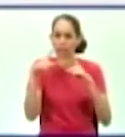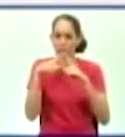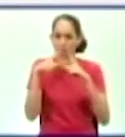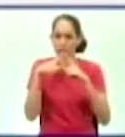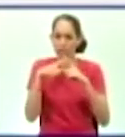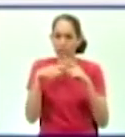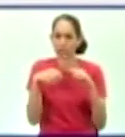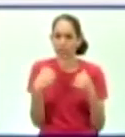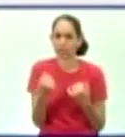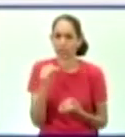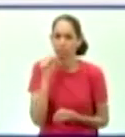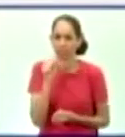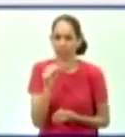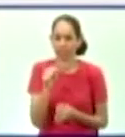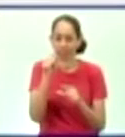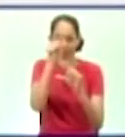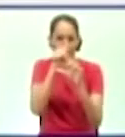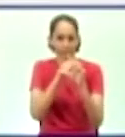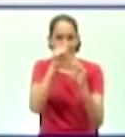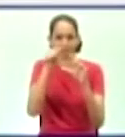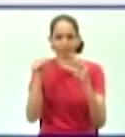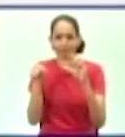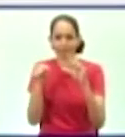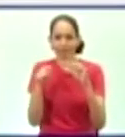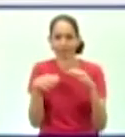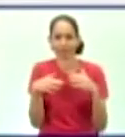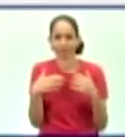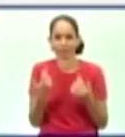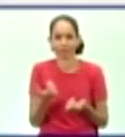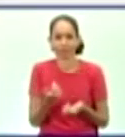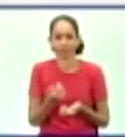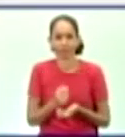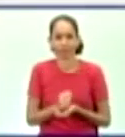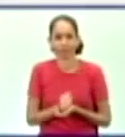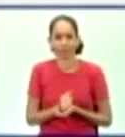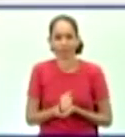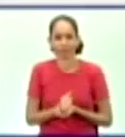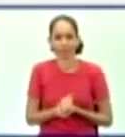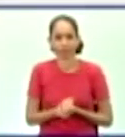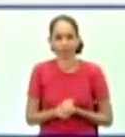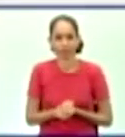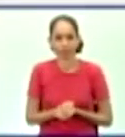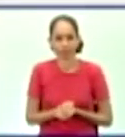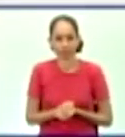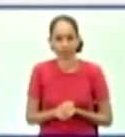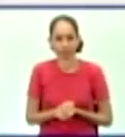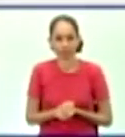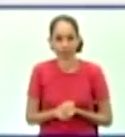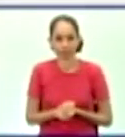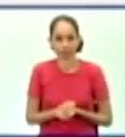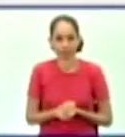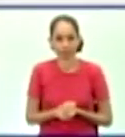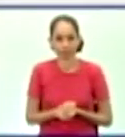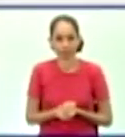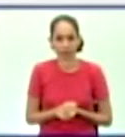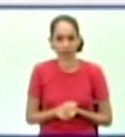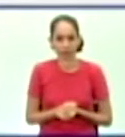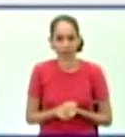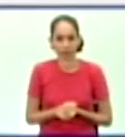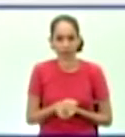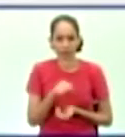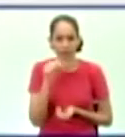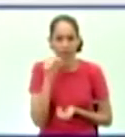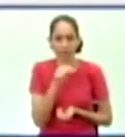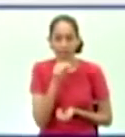cuales estos lados forman parte. En este caso sería el triángulo